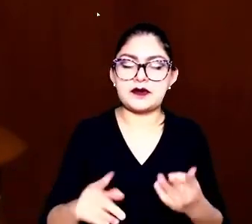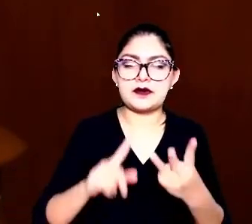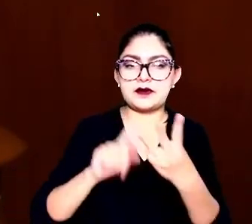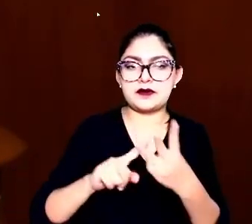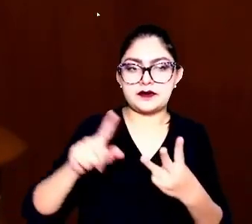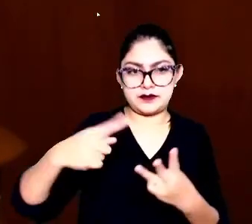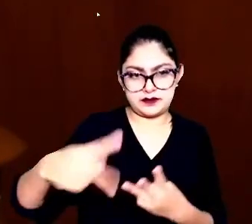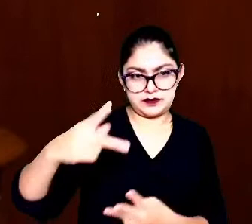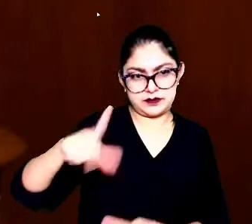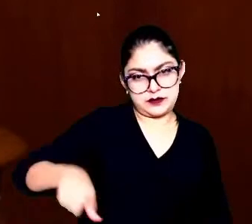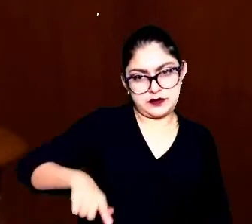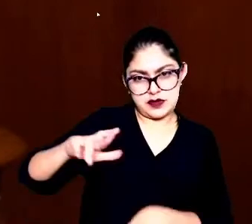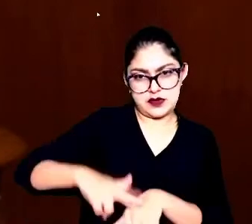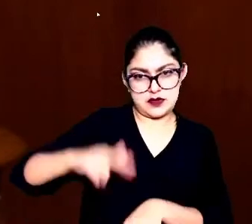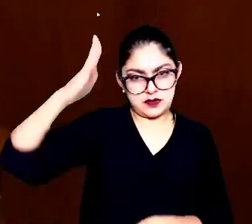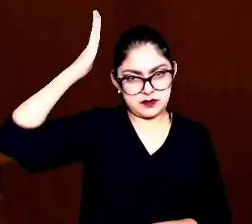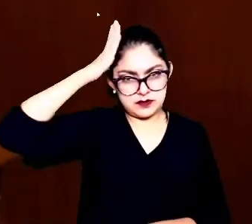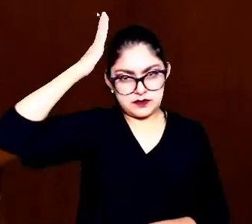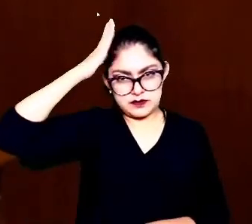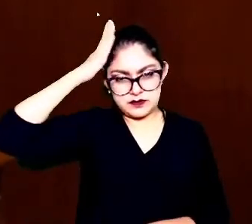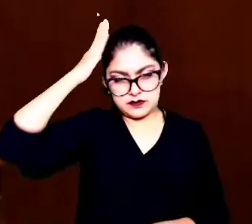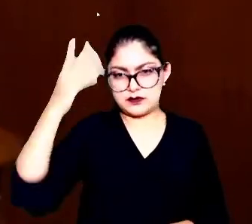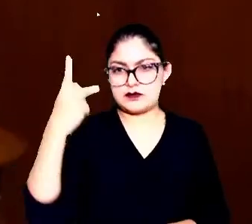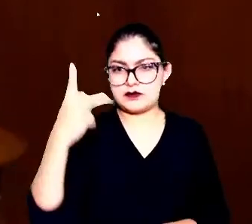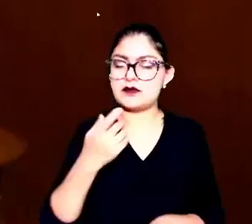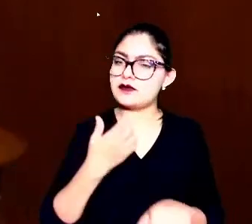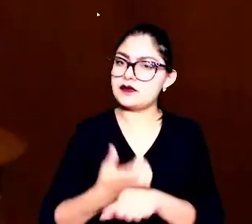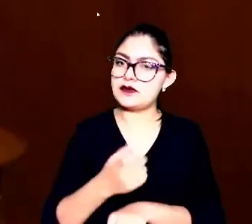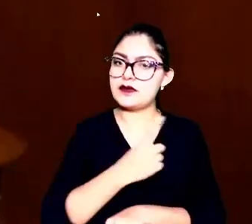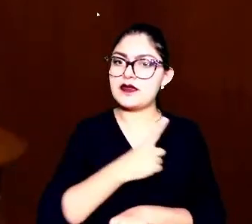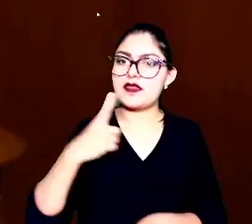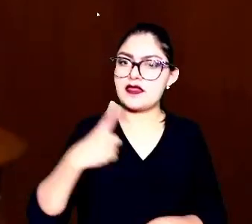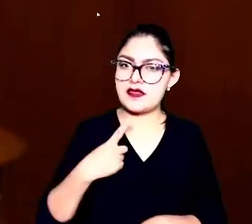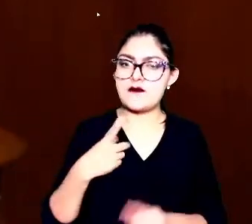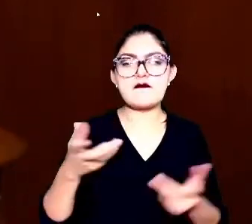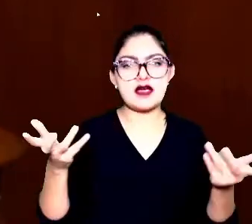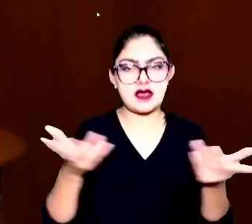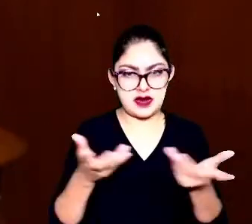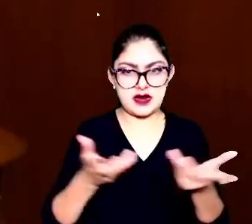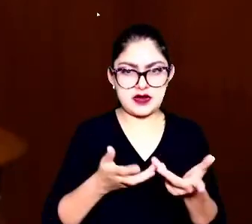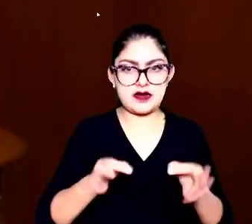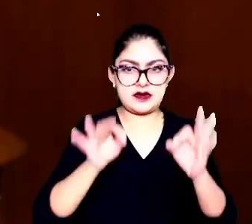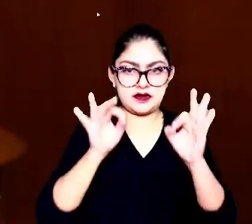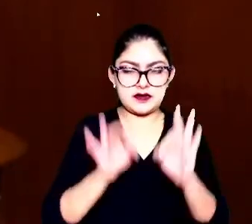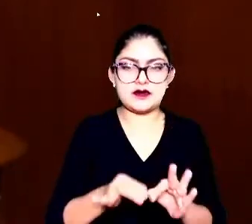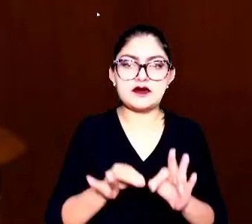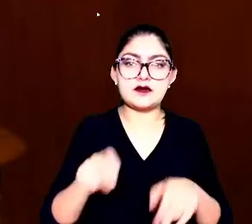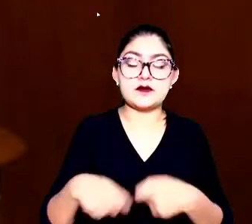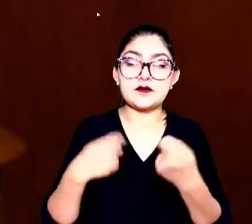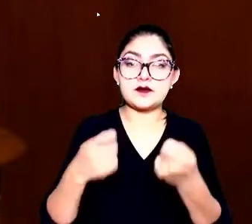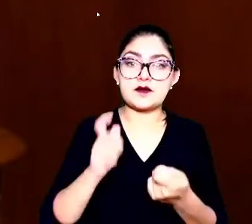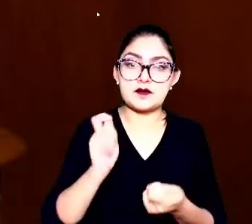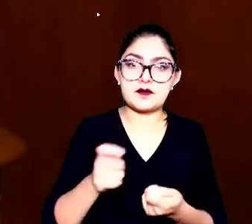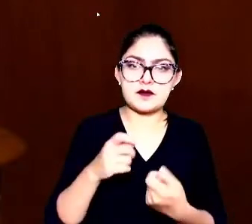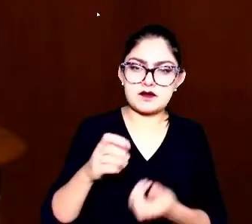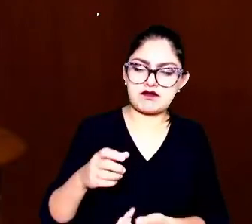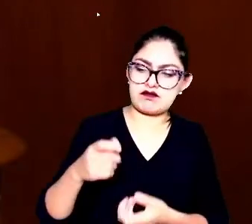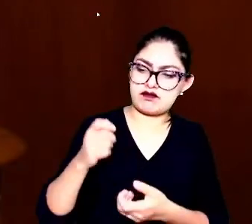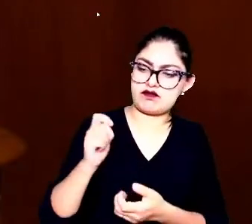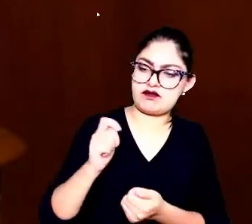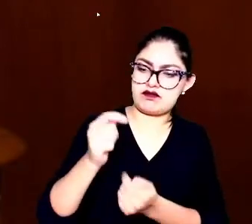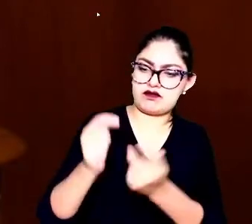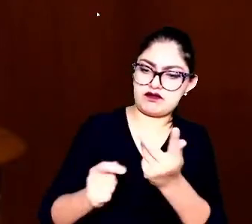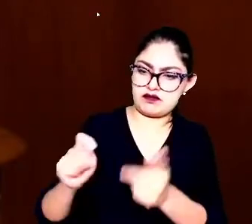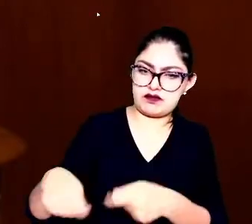deberá proveer la con la conducente para otorgar de los recursos necesarios al instituto de la